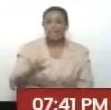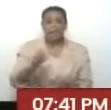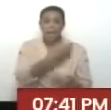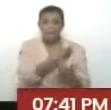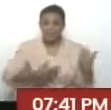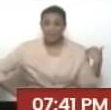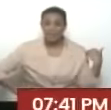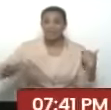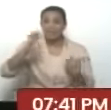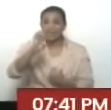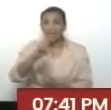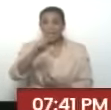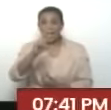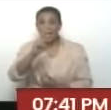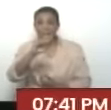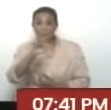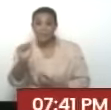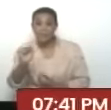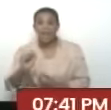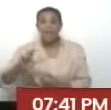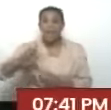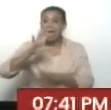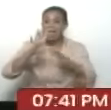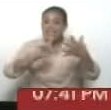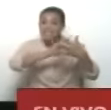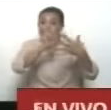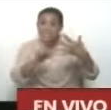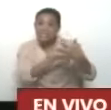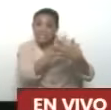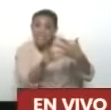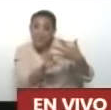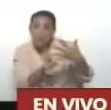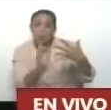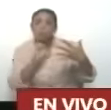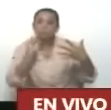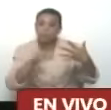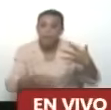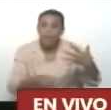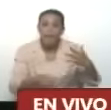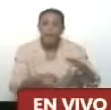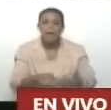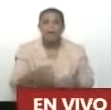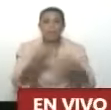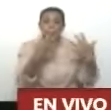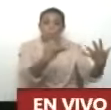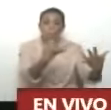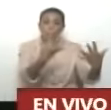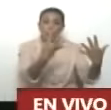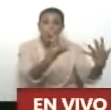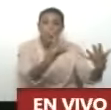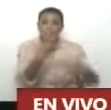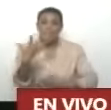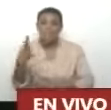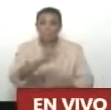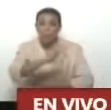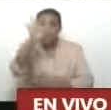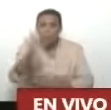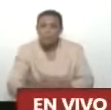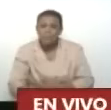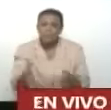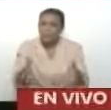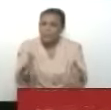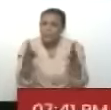Amoroso, informó que las cinco interrogantes del proceso de consulta recibieron más del 95% del respaldo.